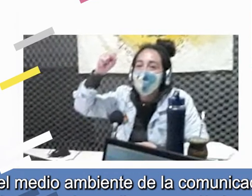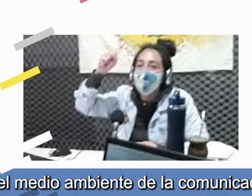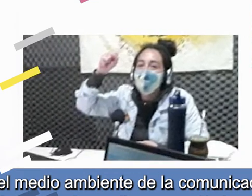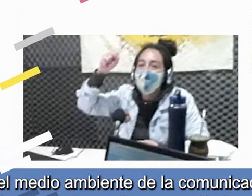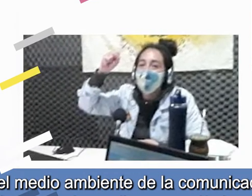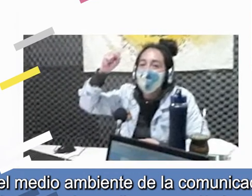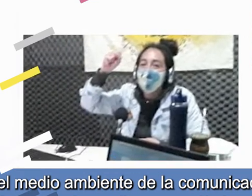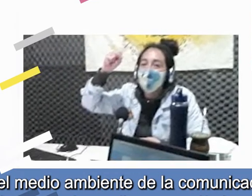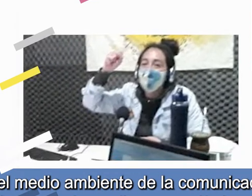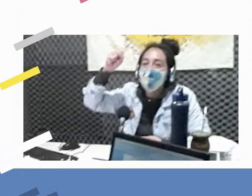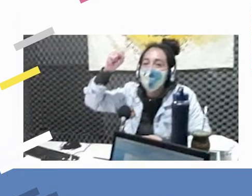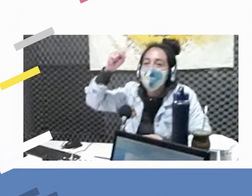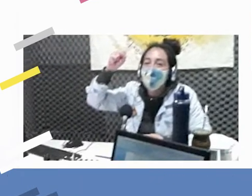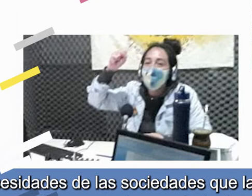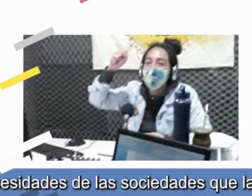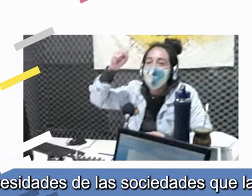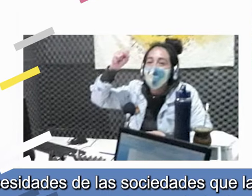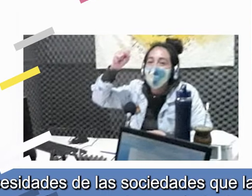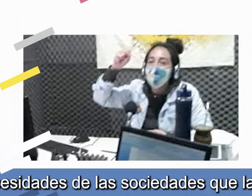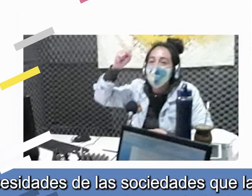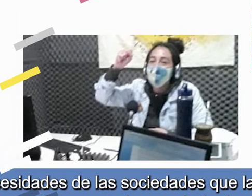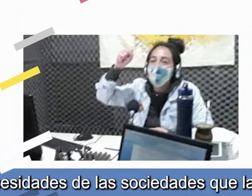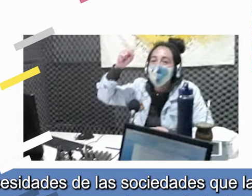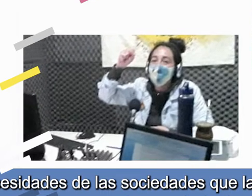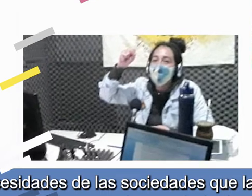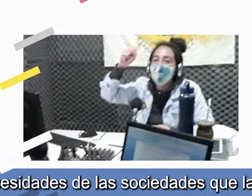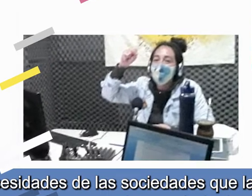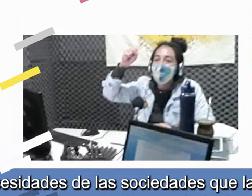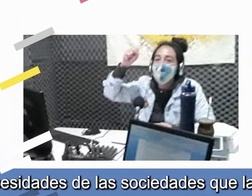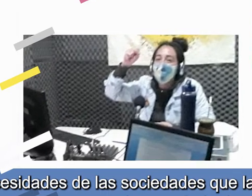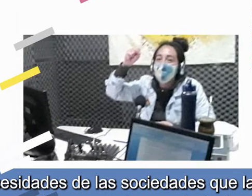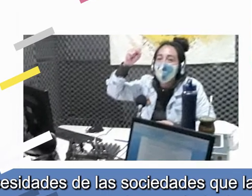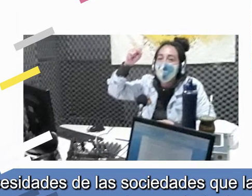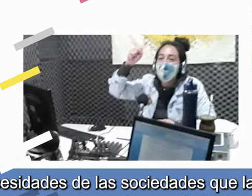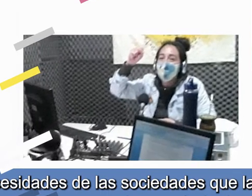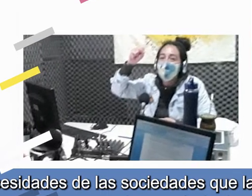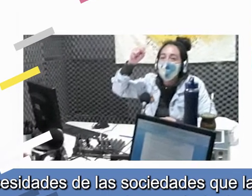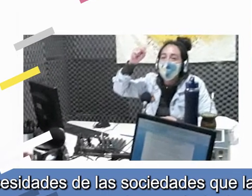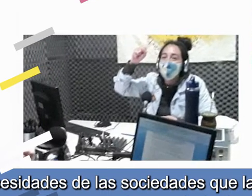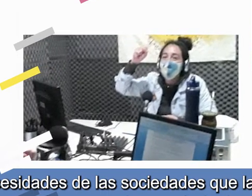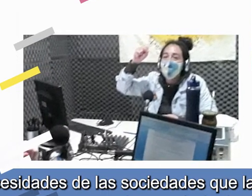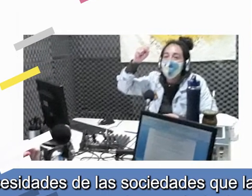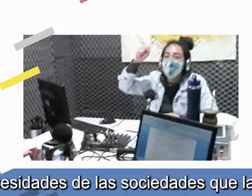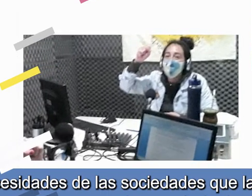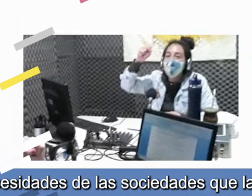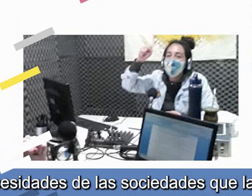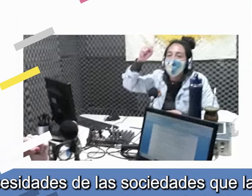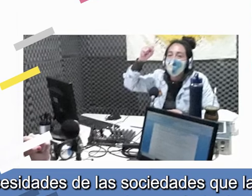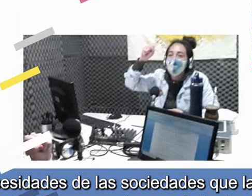comunitarias responden a necesidades de las sociedades que las